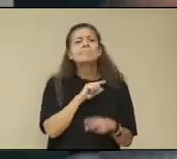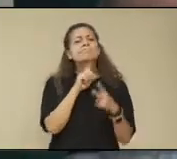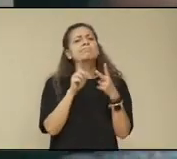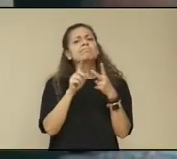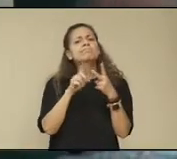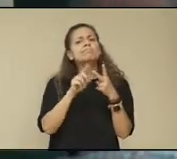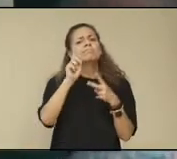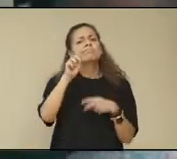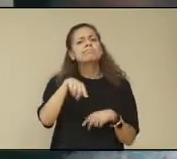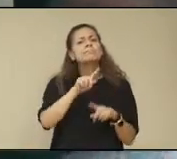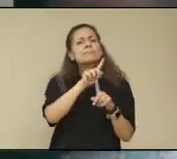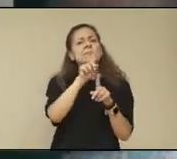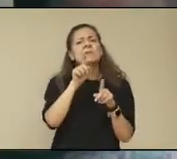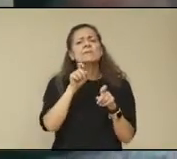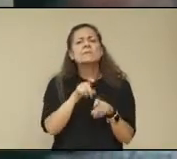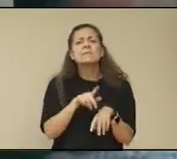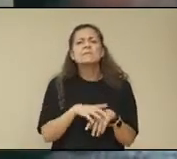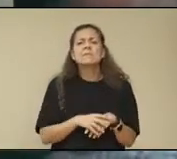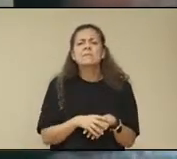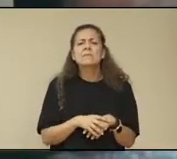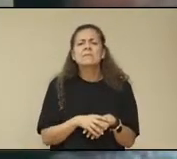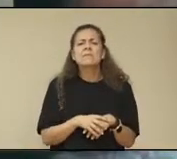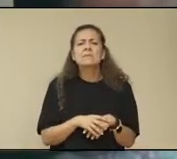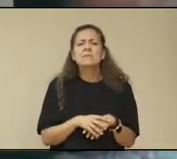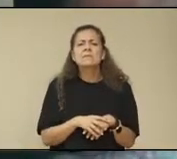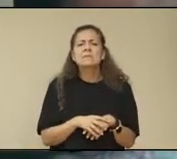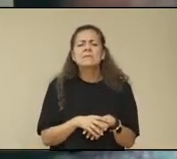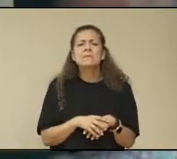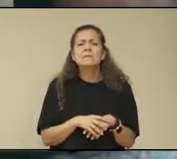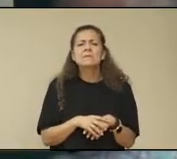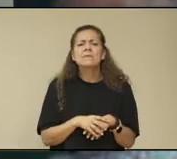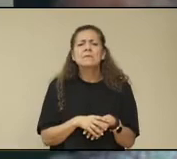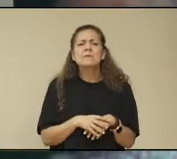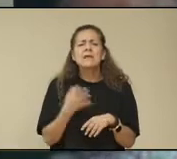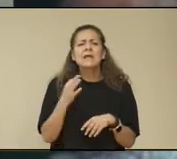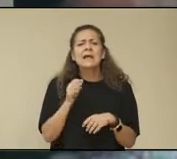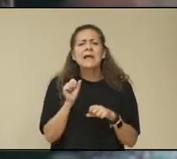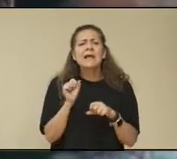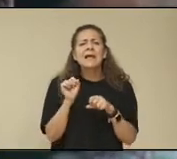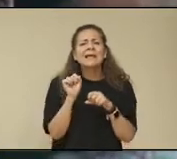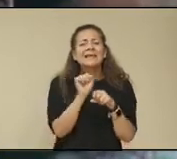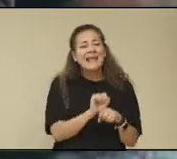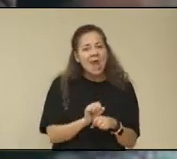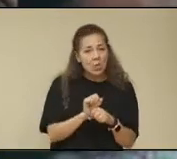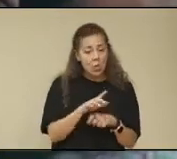aquí también qué timeline para la vacuna de SARS-CoV-2 hay estando aún en ratones.